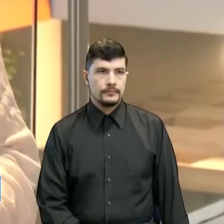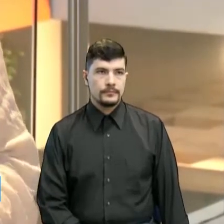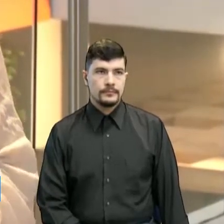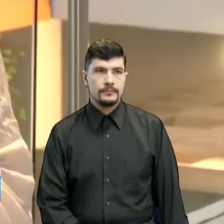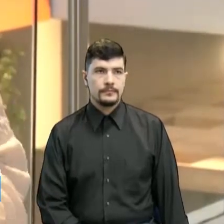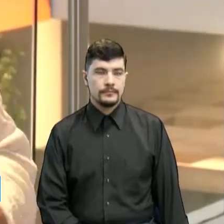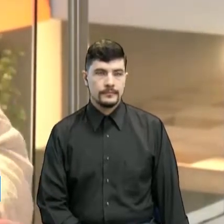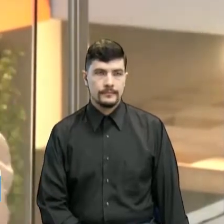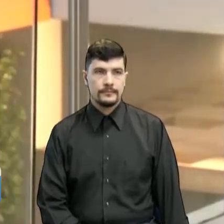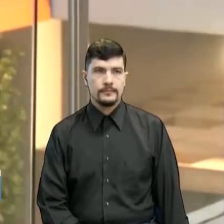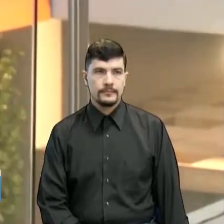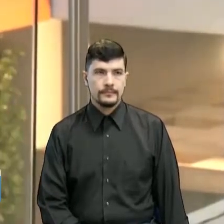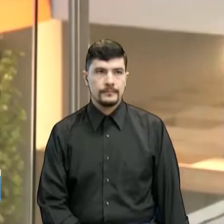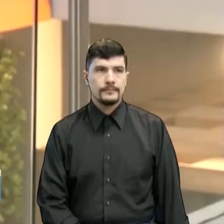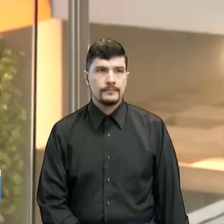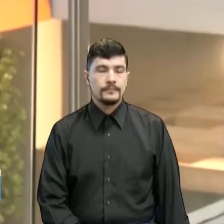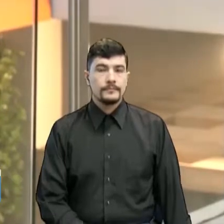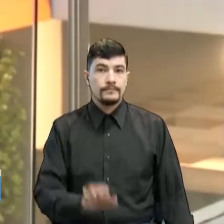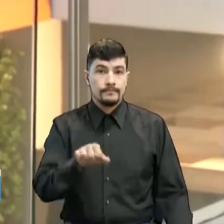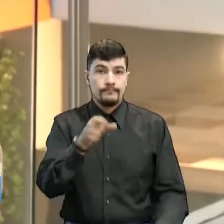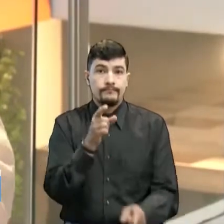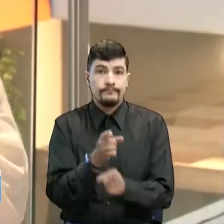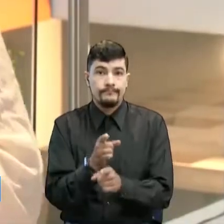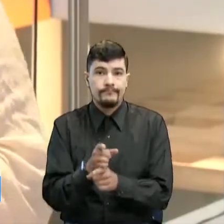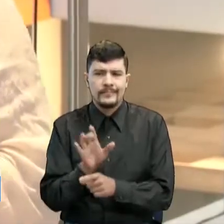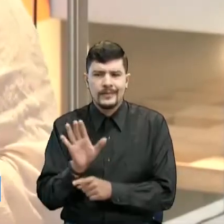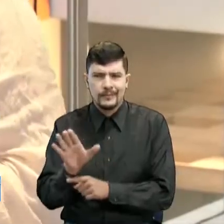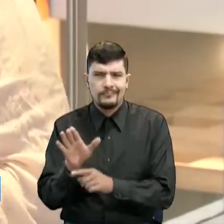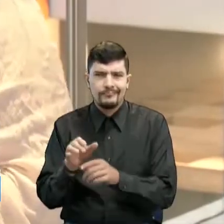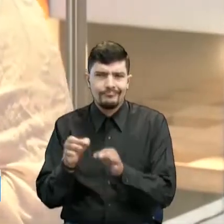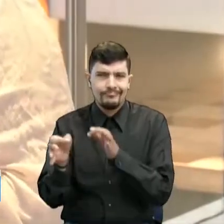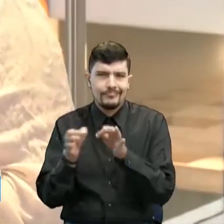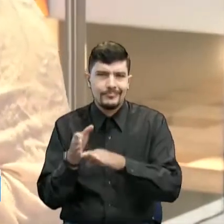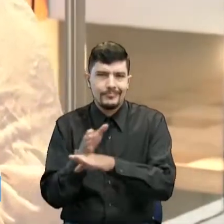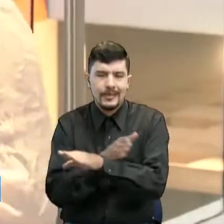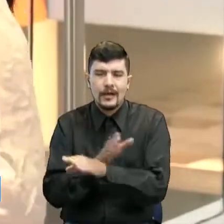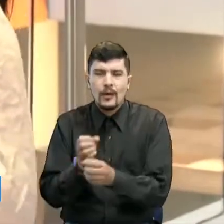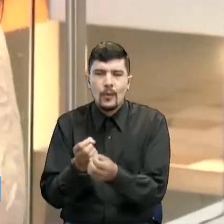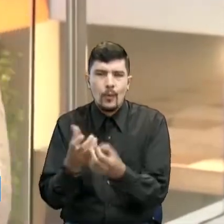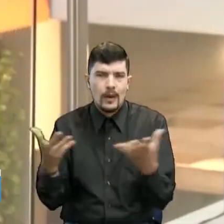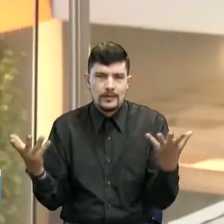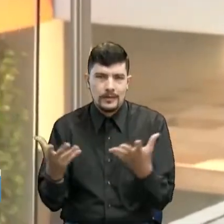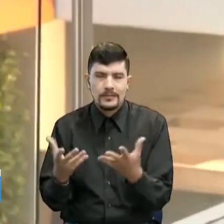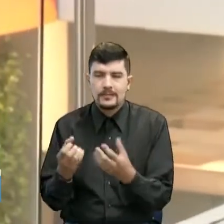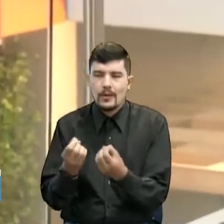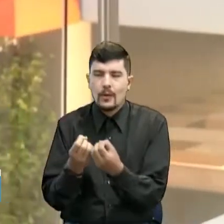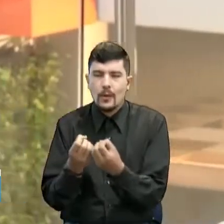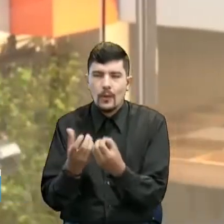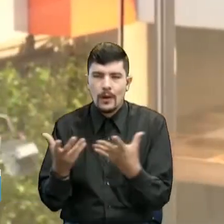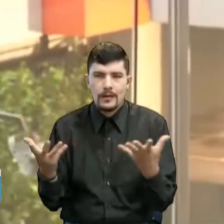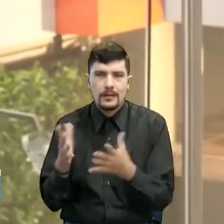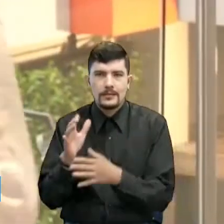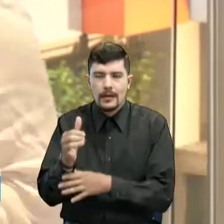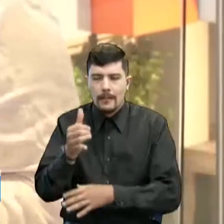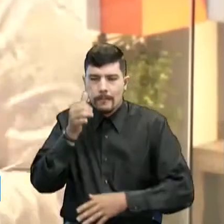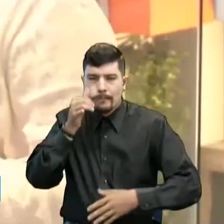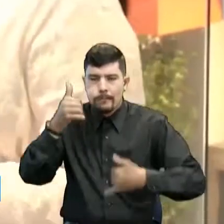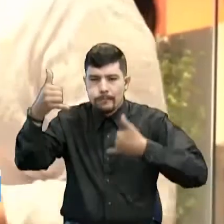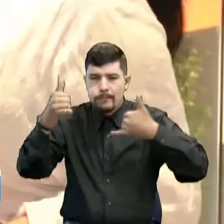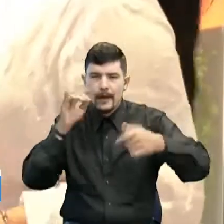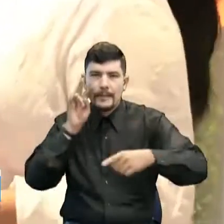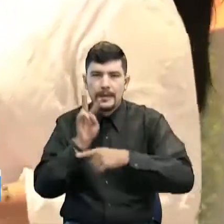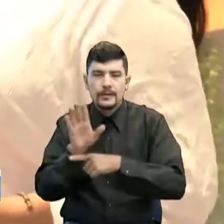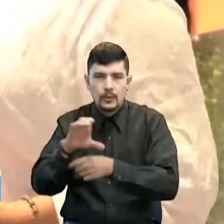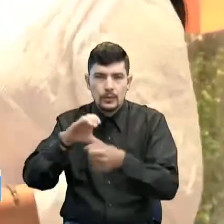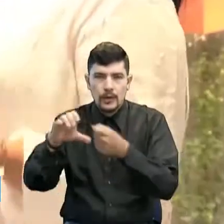Y así funcionan las cámaras de seguridad en la capital de norte de Santander. Coronel, ¿qué tan efectivo es el ejercicio,